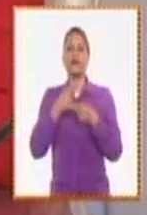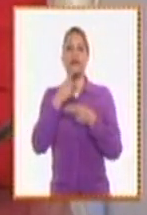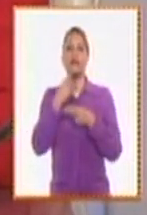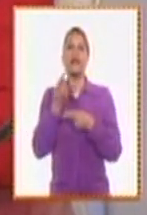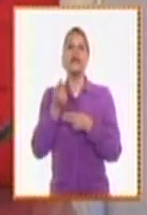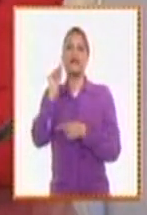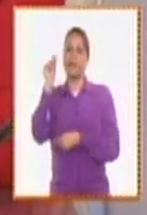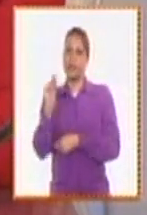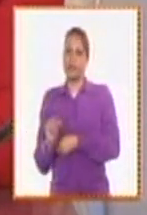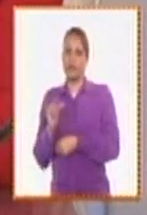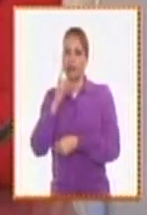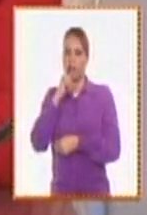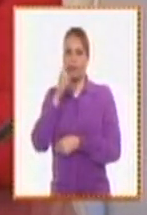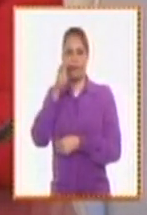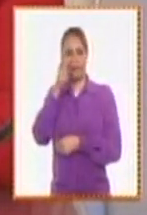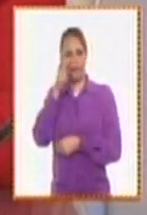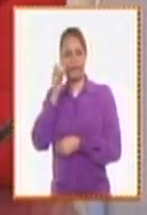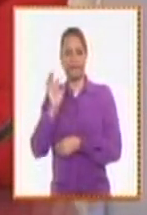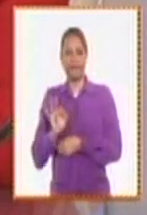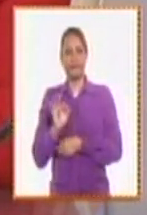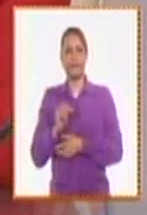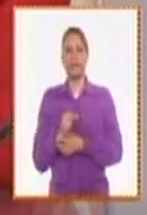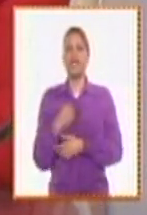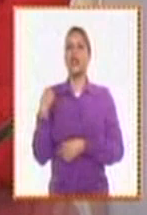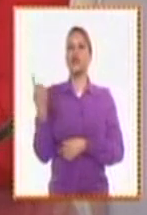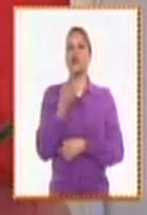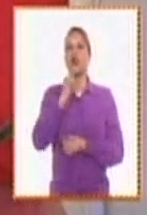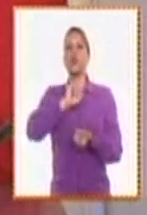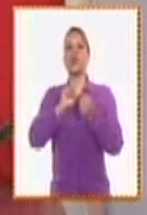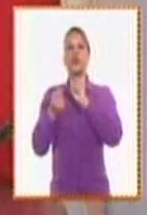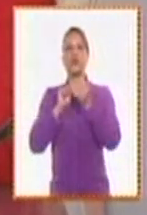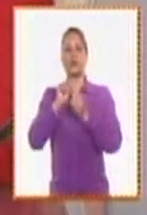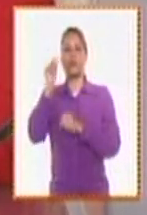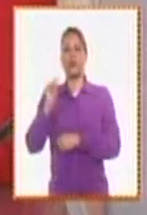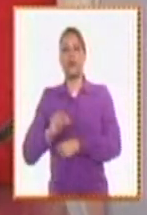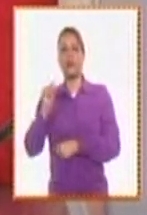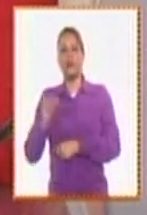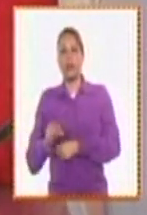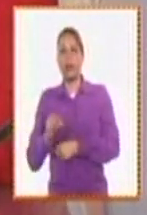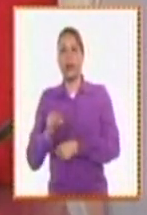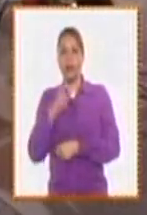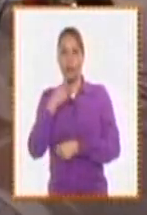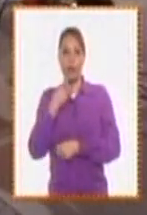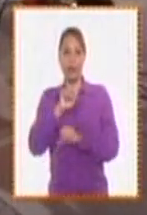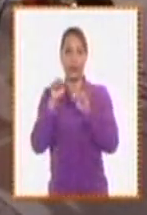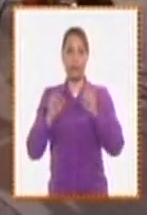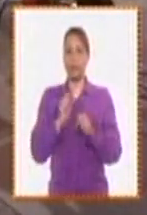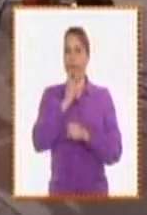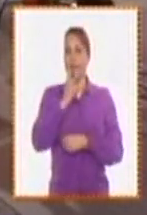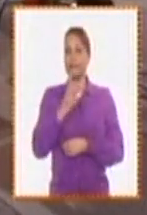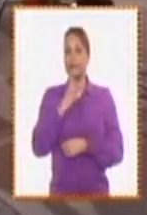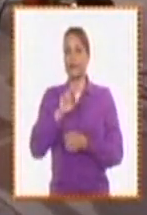este sentido. A todos los controlados por este sistema de atención,